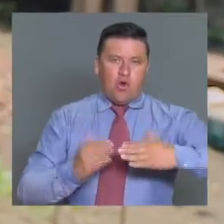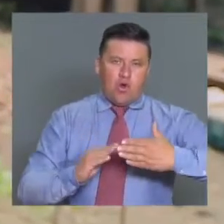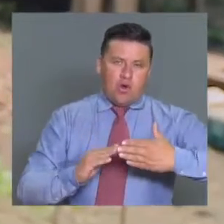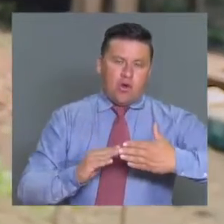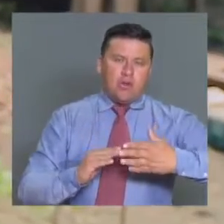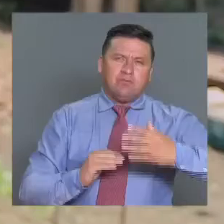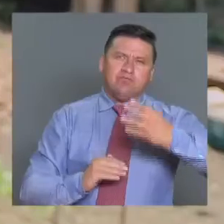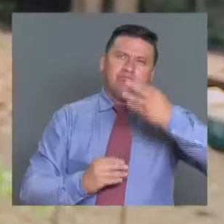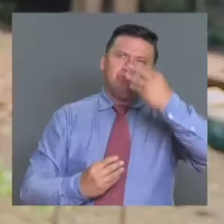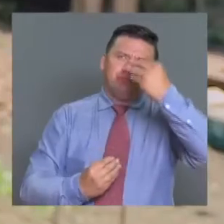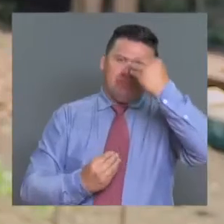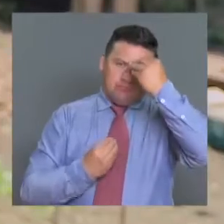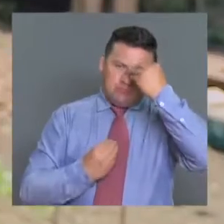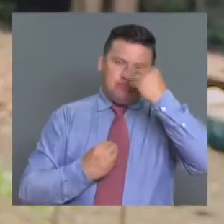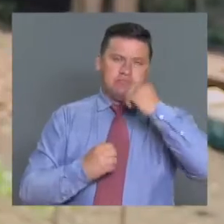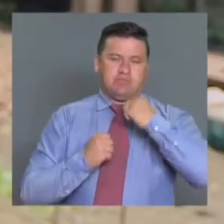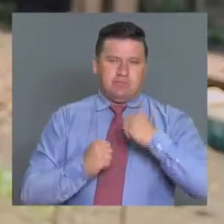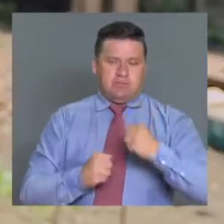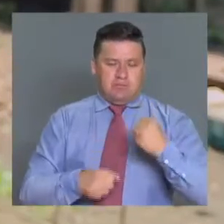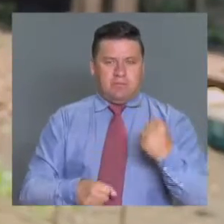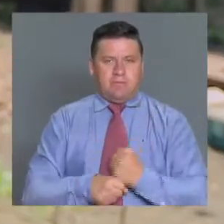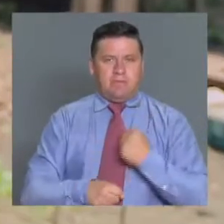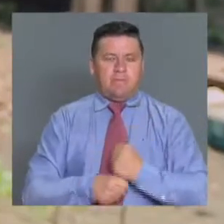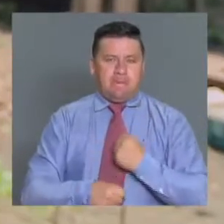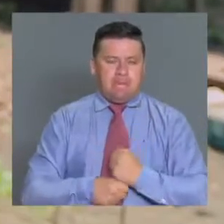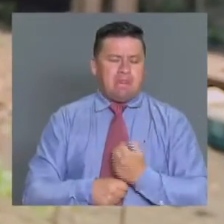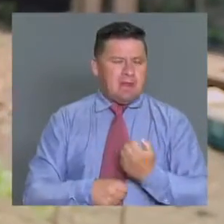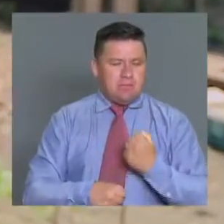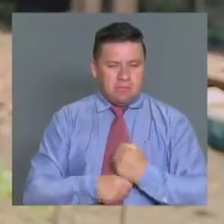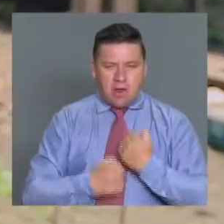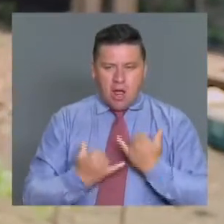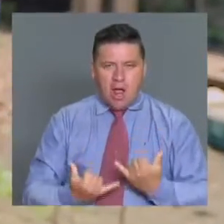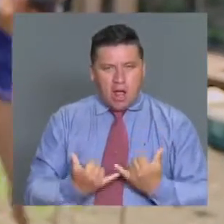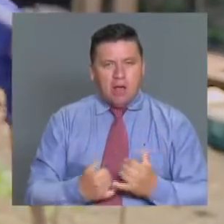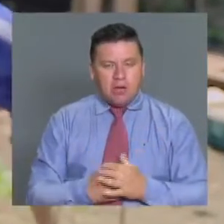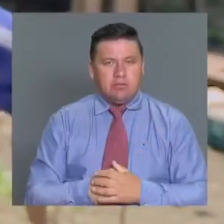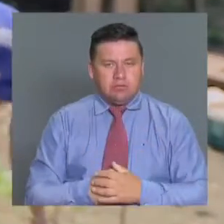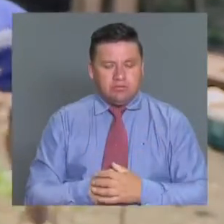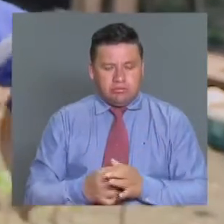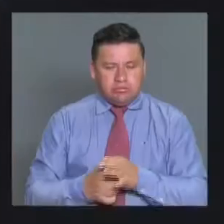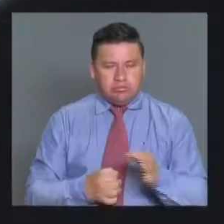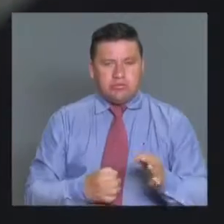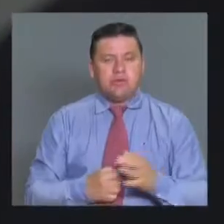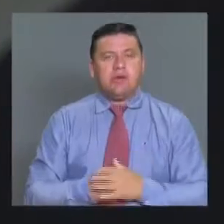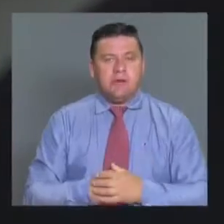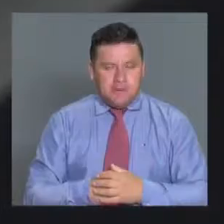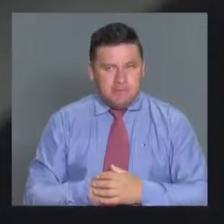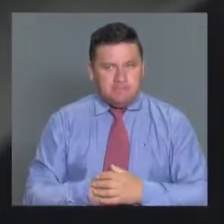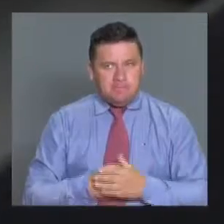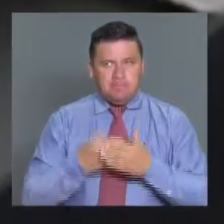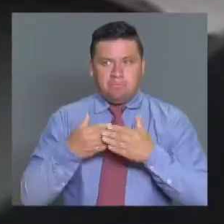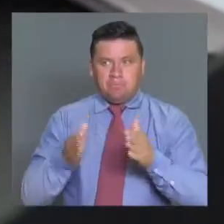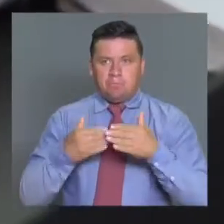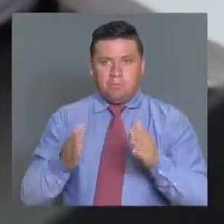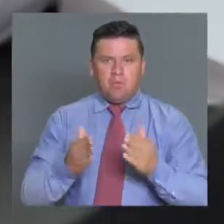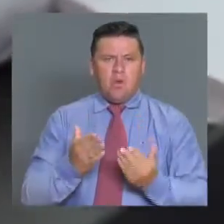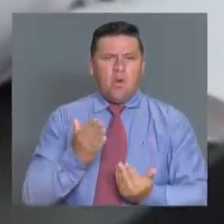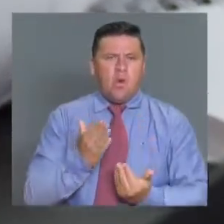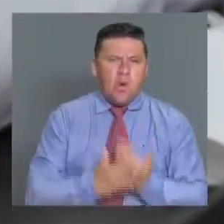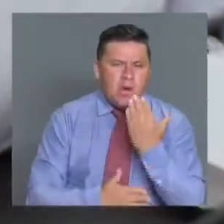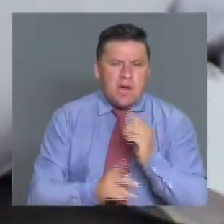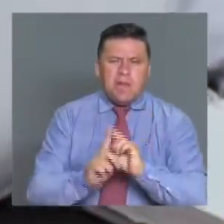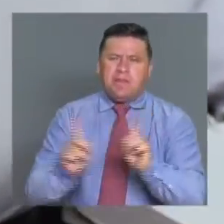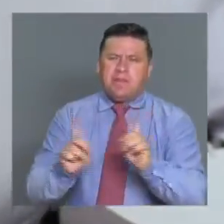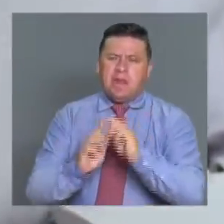y que sepan se enteren de el trabajo que se está haciendo actualmente en el municipio la apertura de nuevas cortes